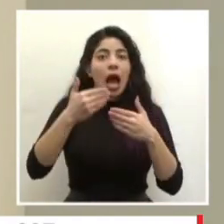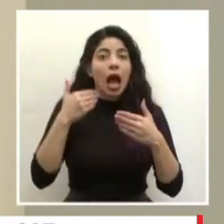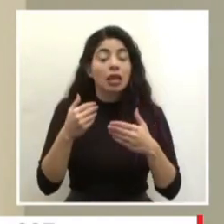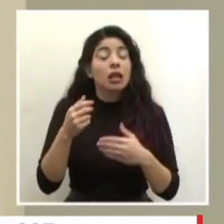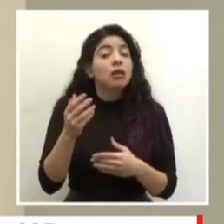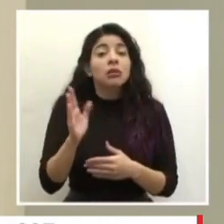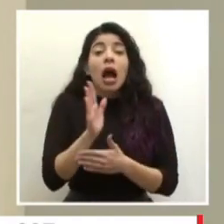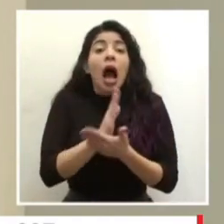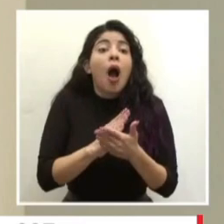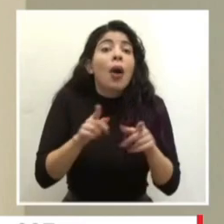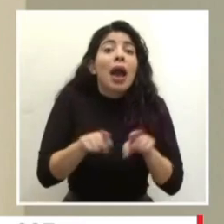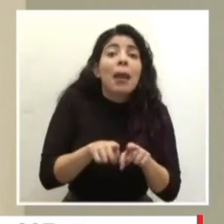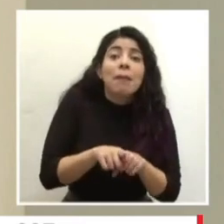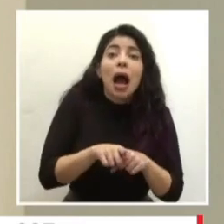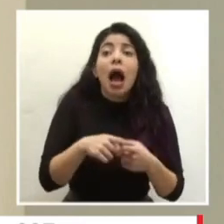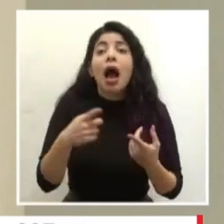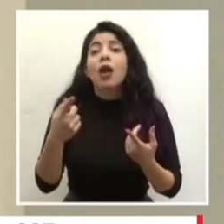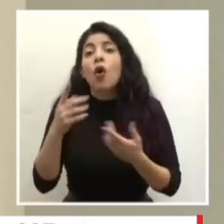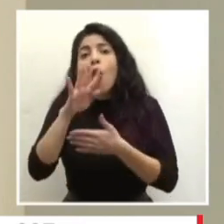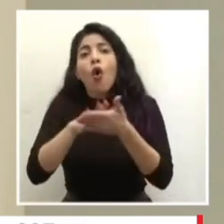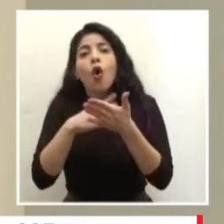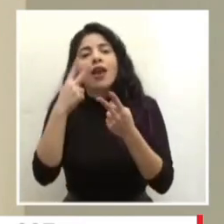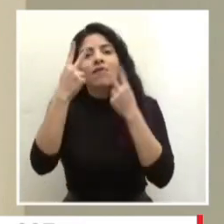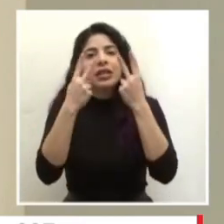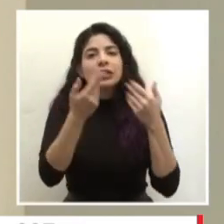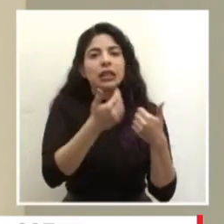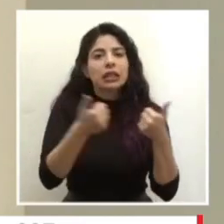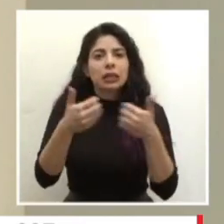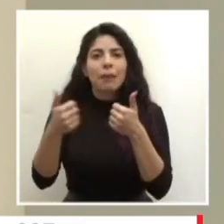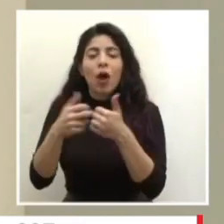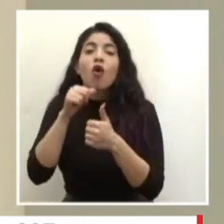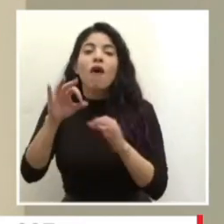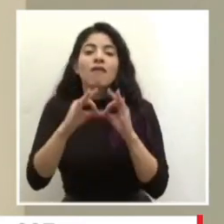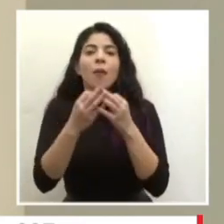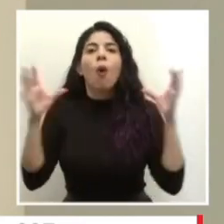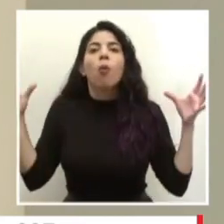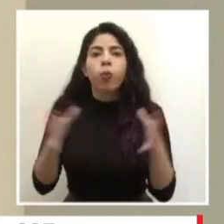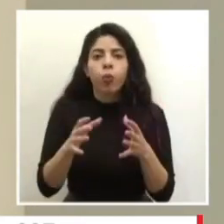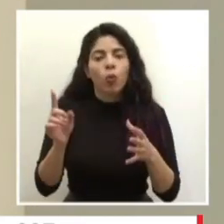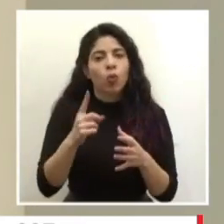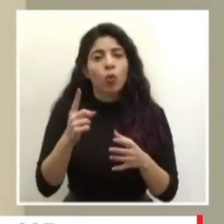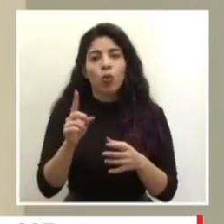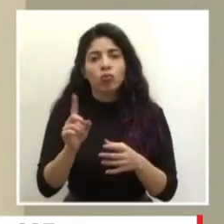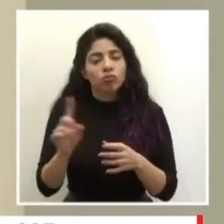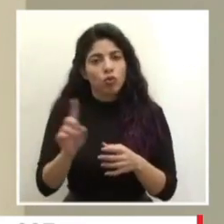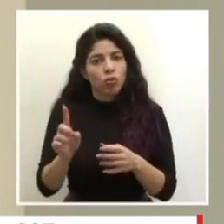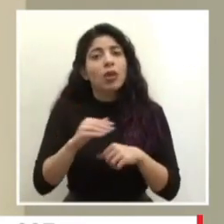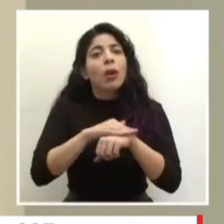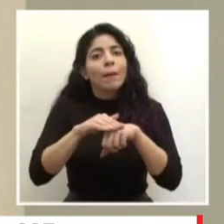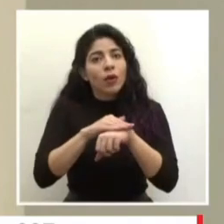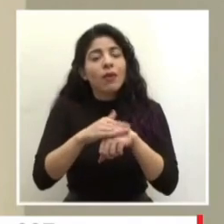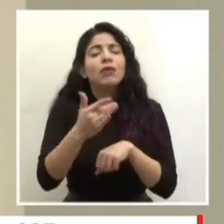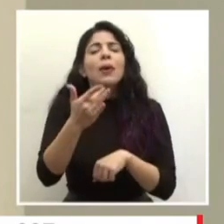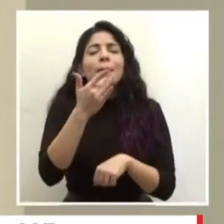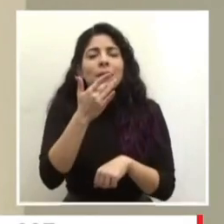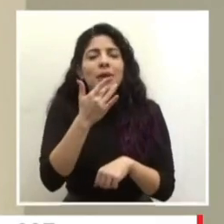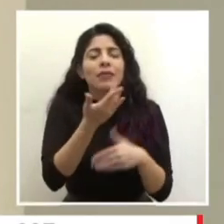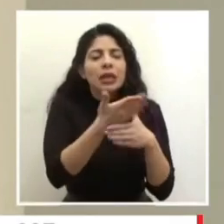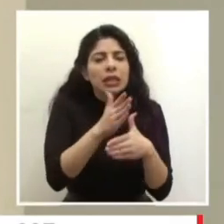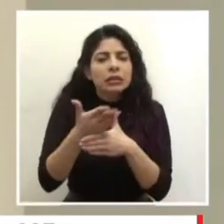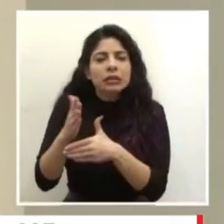son hermanos o hermanas, que hagan horarios de visita, pero conste que esto es en caso ya excepcional. Por favor, prefiramos, hay